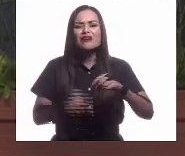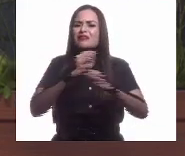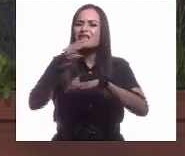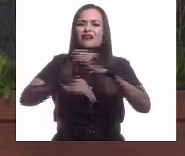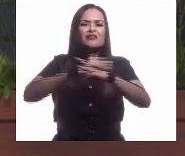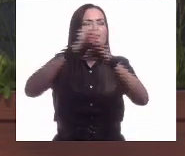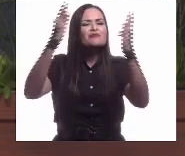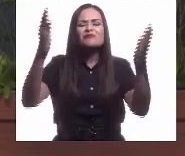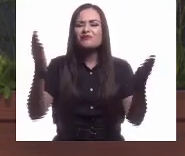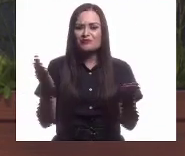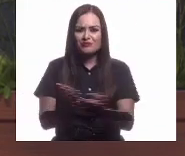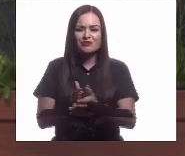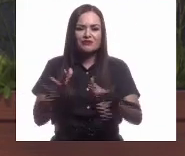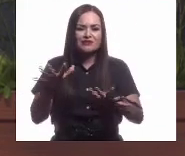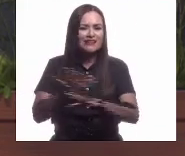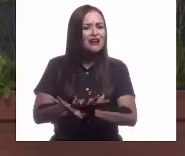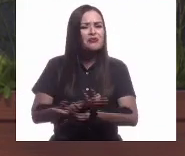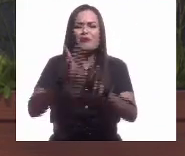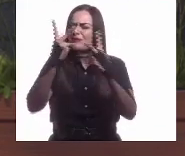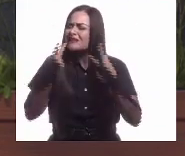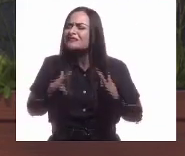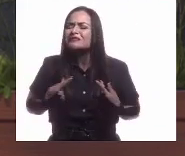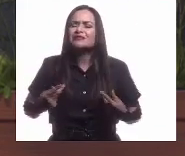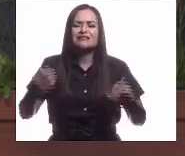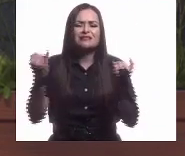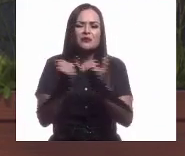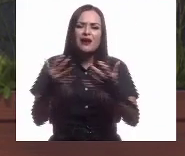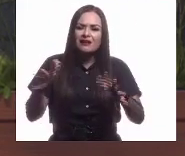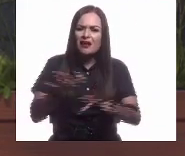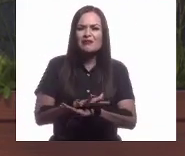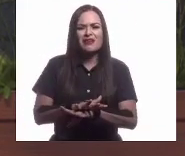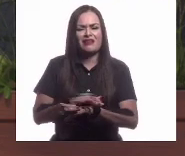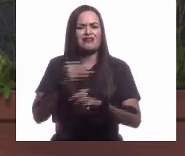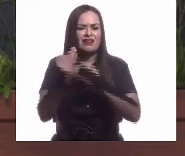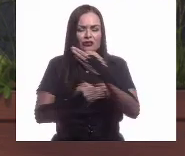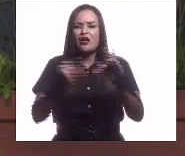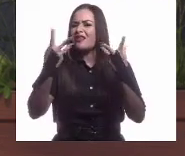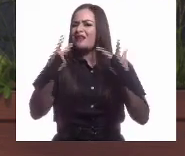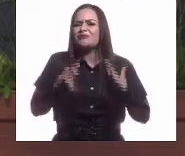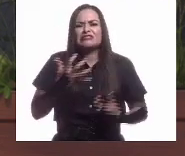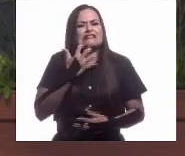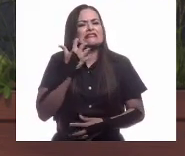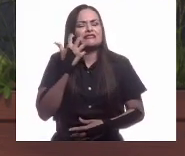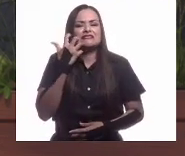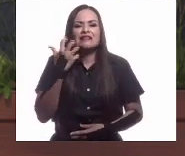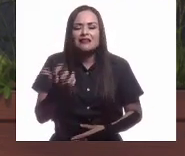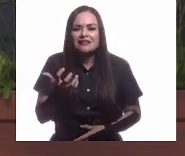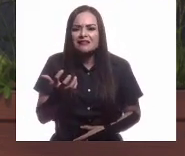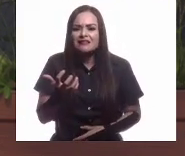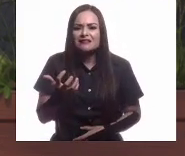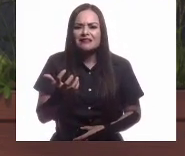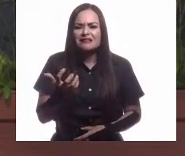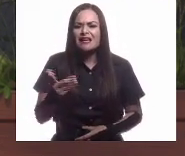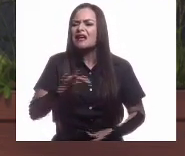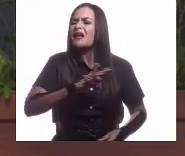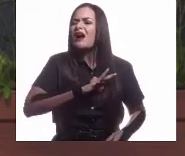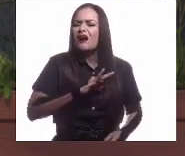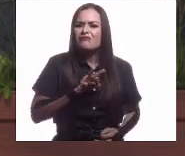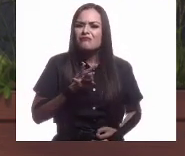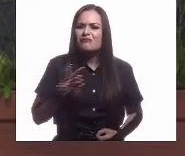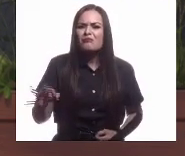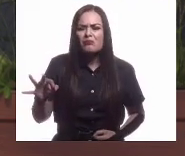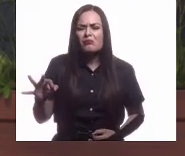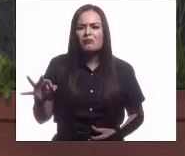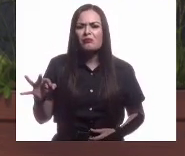cambiado, la sociedad también. Que todo aquel que quiera, incluyendo los que trabajan hoy en el sector, puedan dedicarse